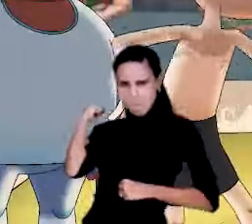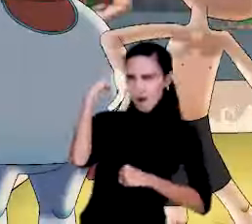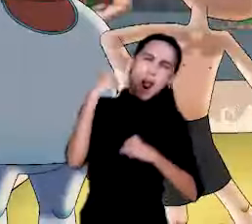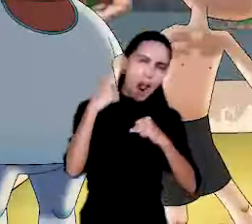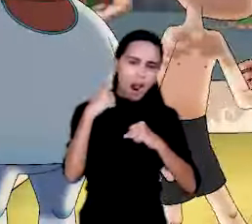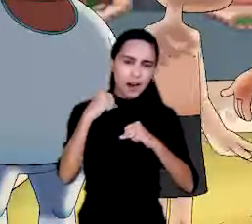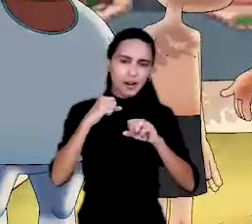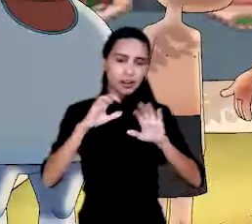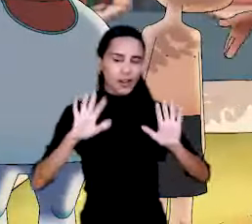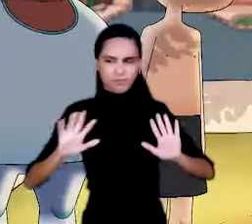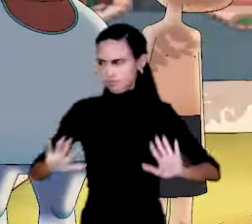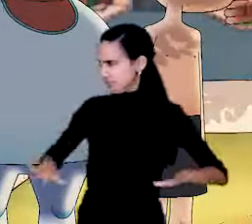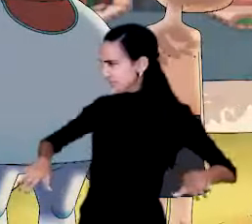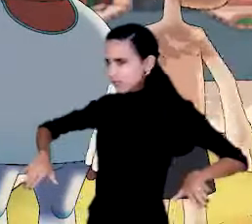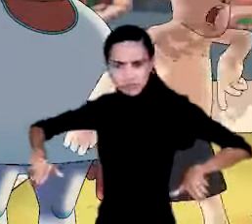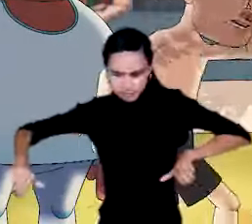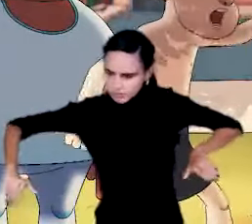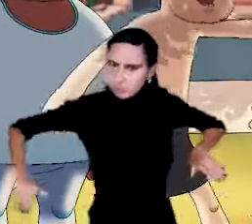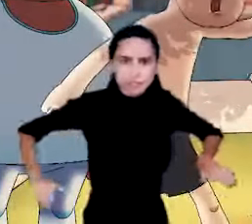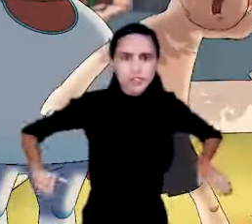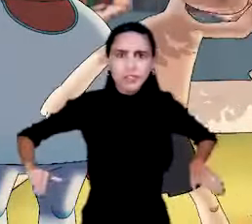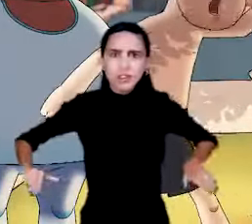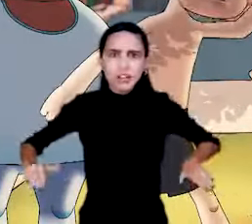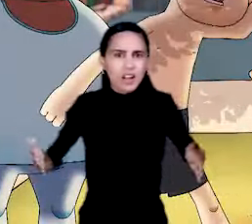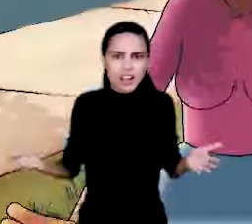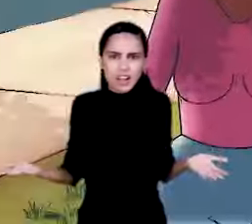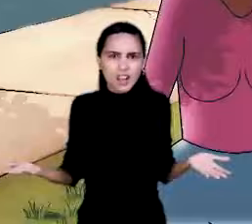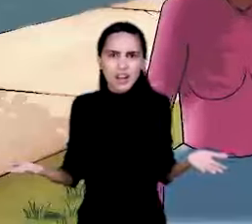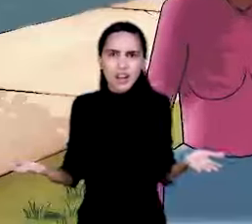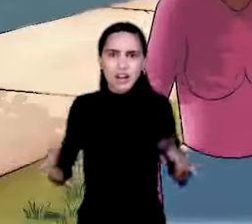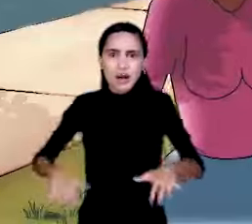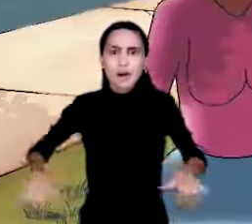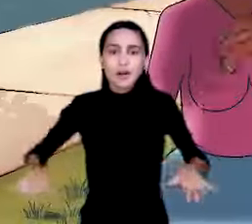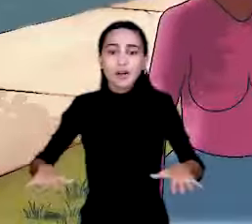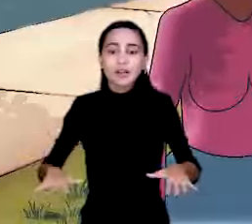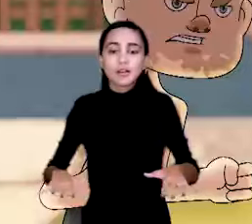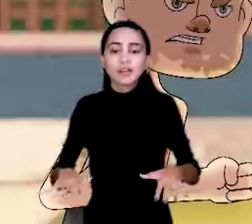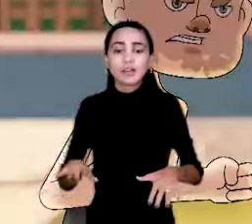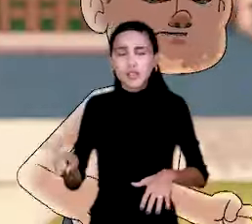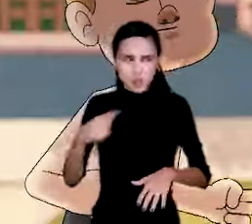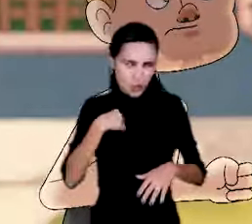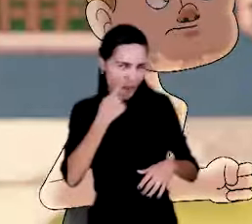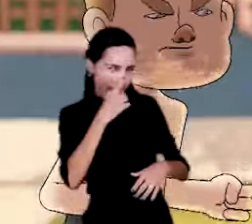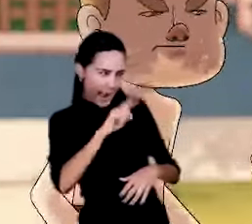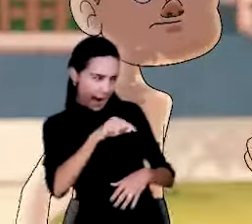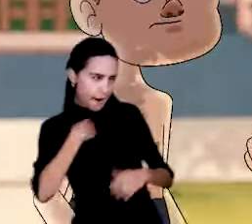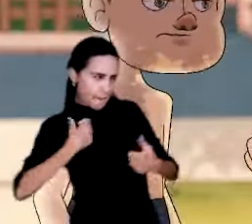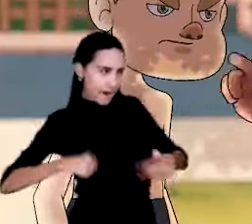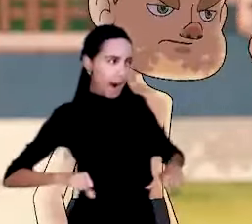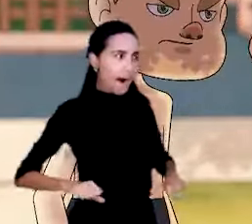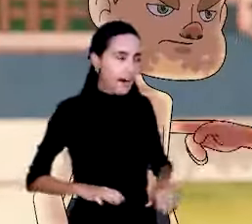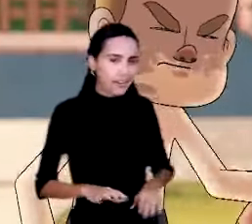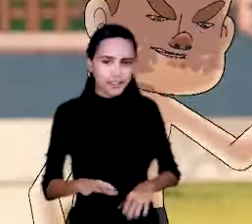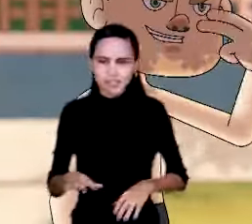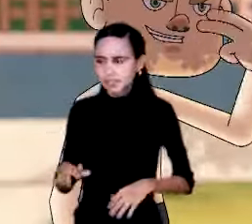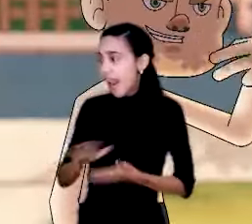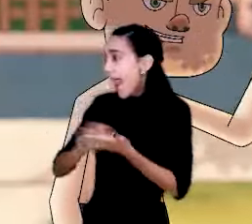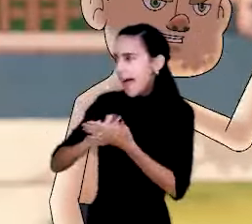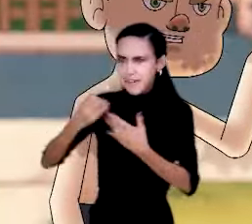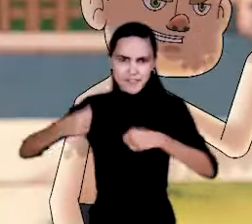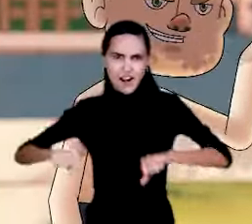Yeah. ¡Ey, ey, ey, ey! ¿Qué sucede aquí? Yo te cojo, ¿me oíste? Cuando tú quieras. Oh, aquí nadie va a coger a